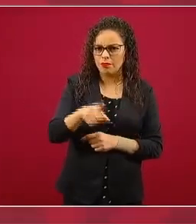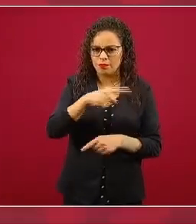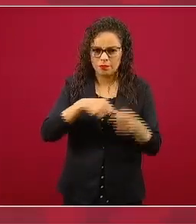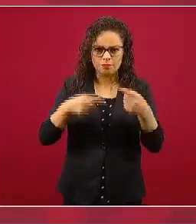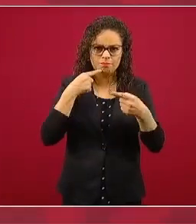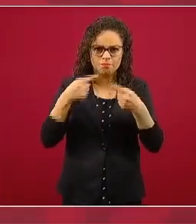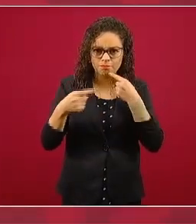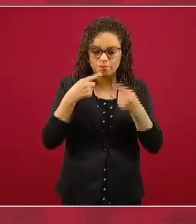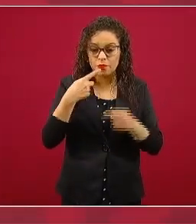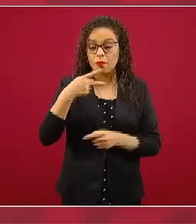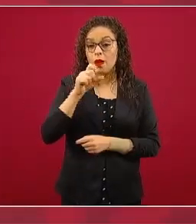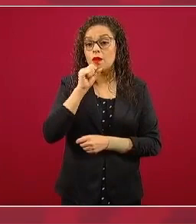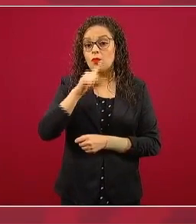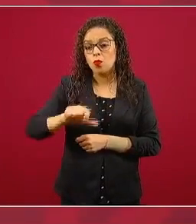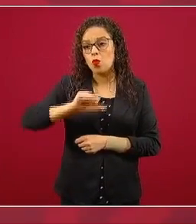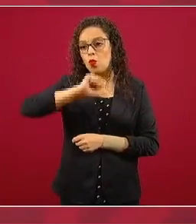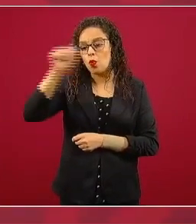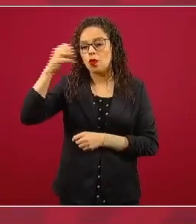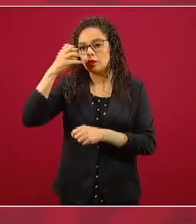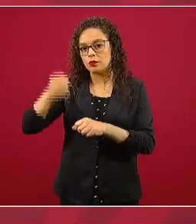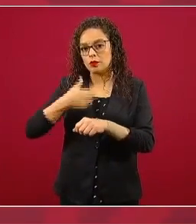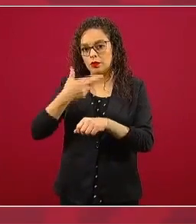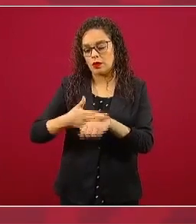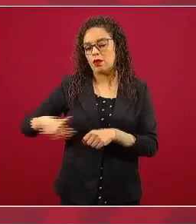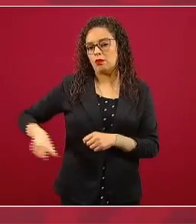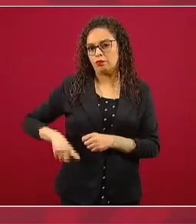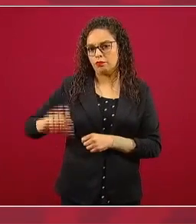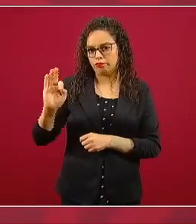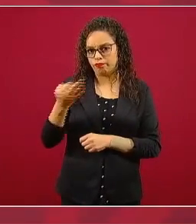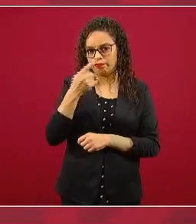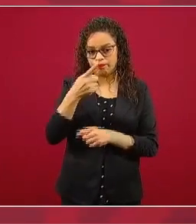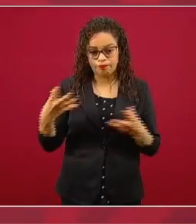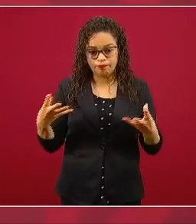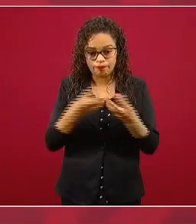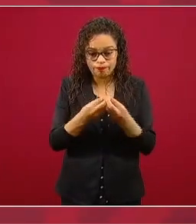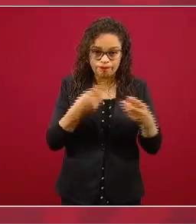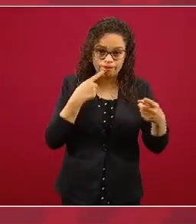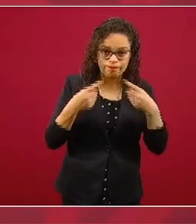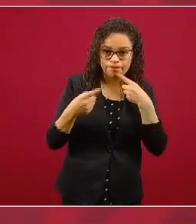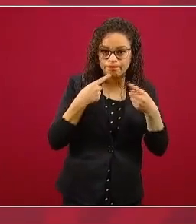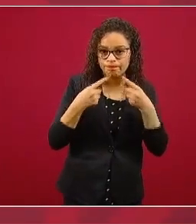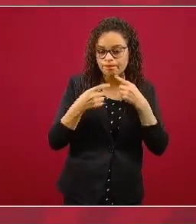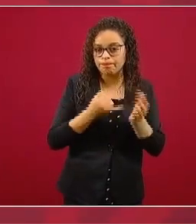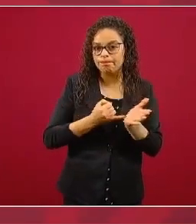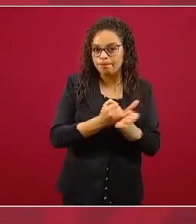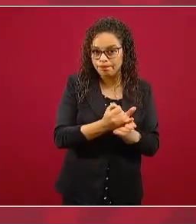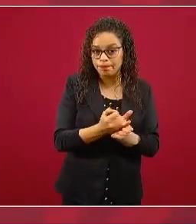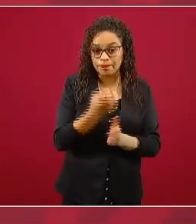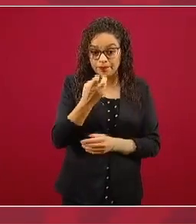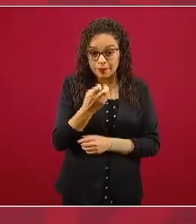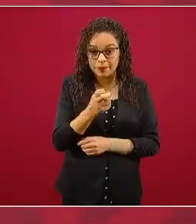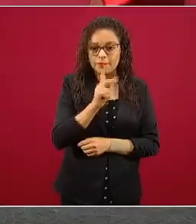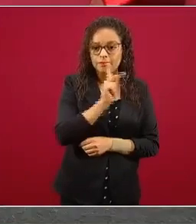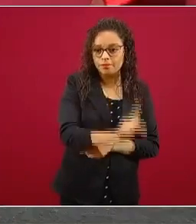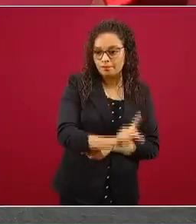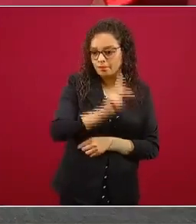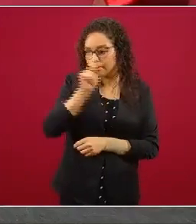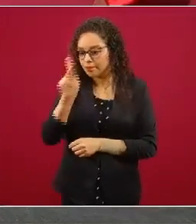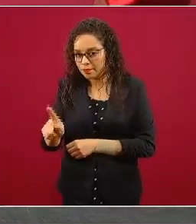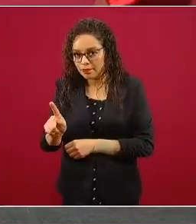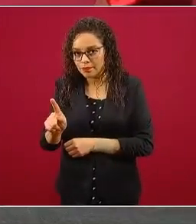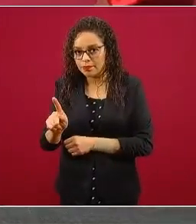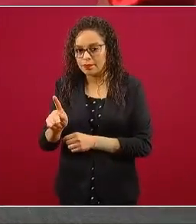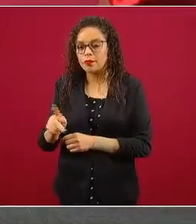de otras secretarías del gobierno federal. Así ya se conformó un